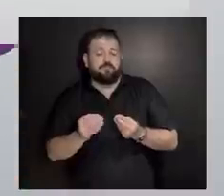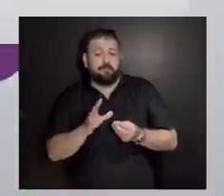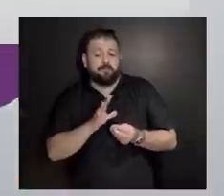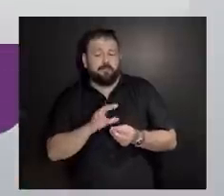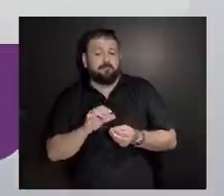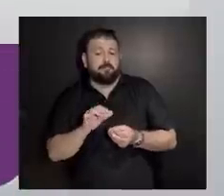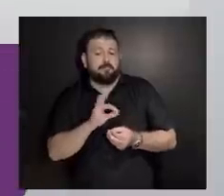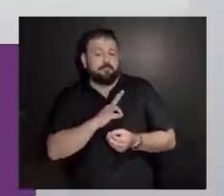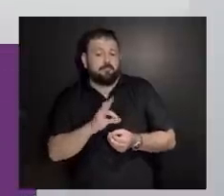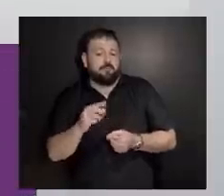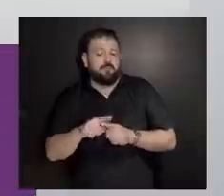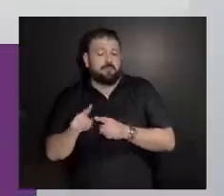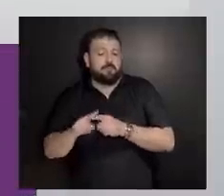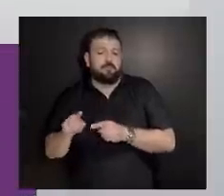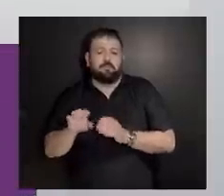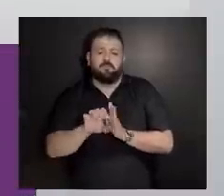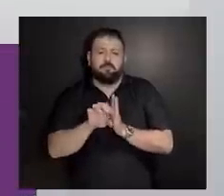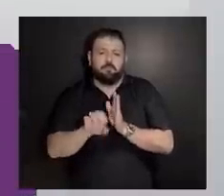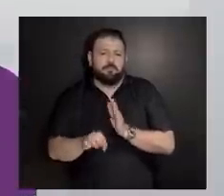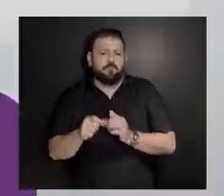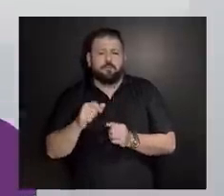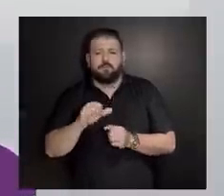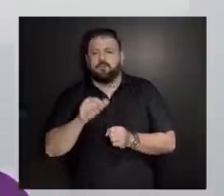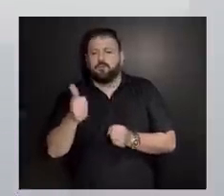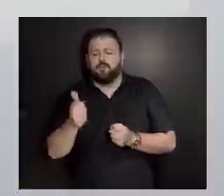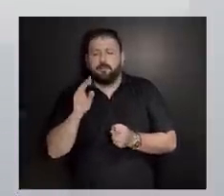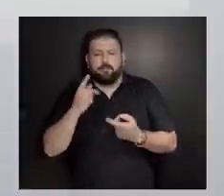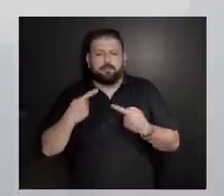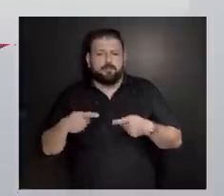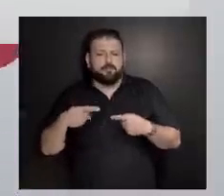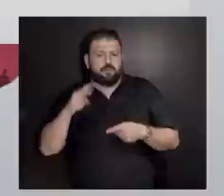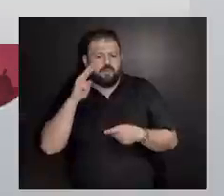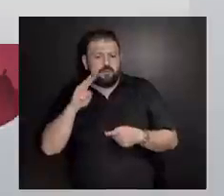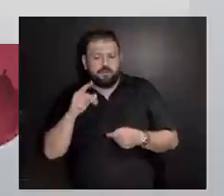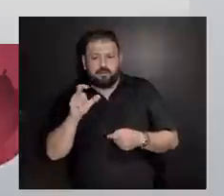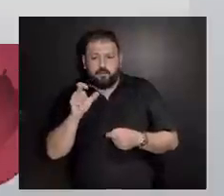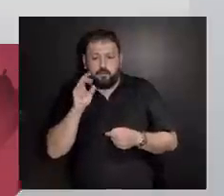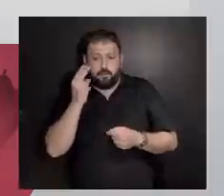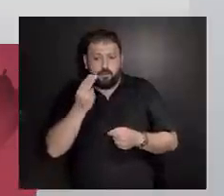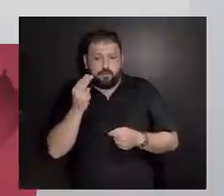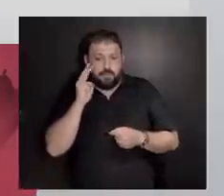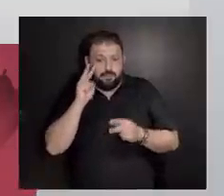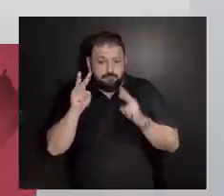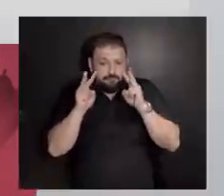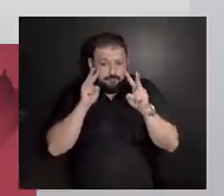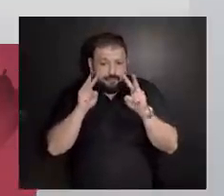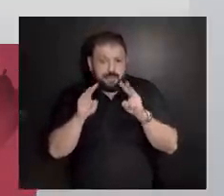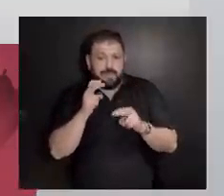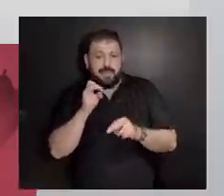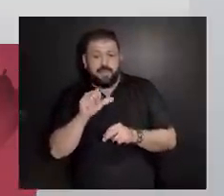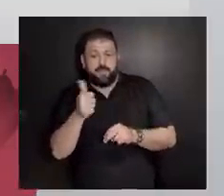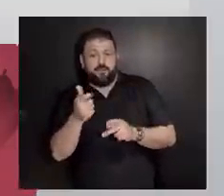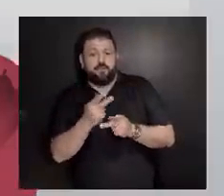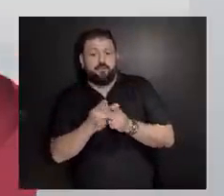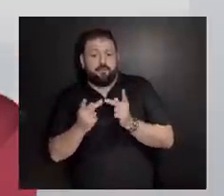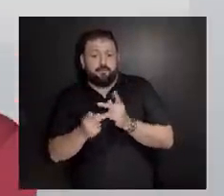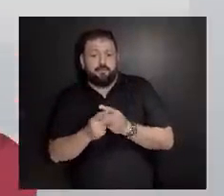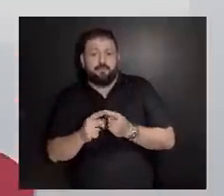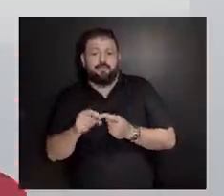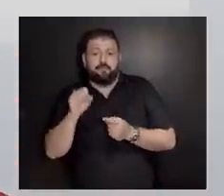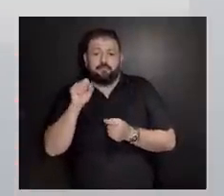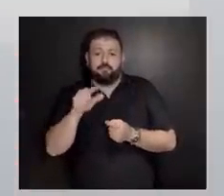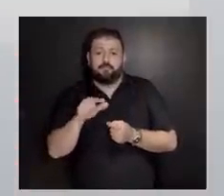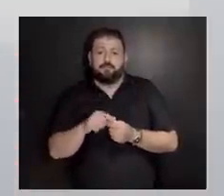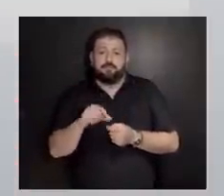consecuencias que pueden ser. Entonces, por ejemplo, una hablaba de la visión. Entonces, bueno, por eso aquí en nuestros productos está OmniView, ¿no? Que es